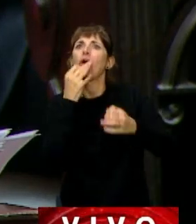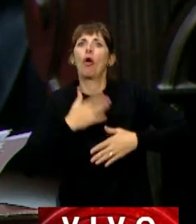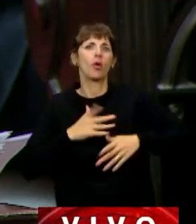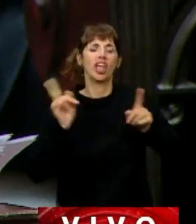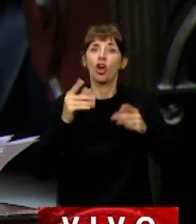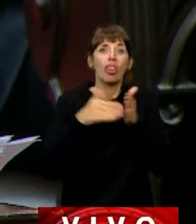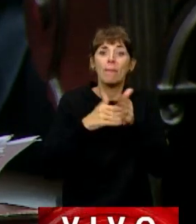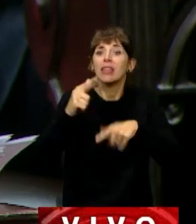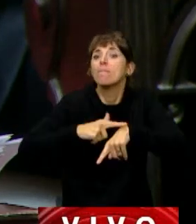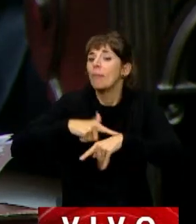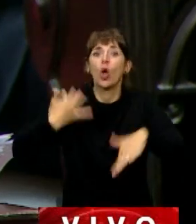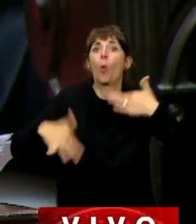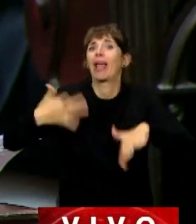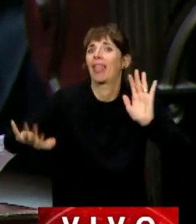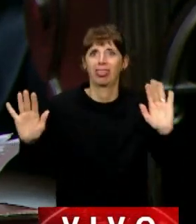los acontecimientos.